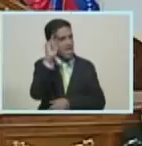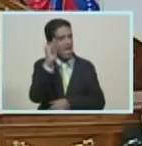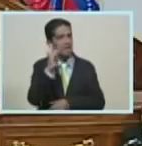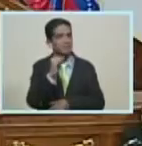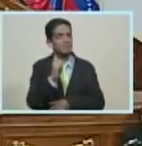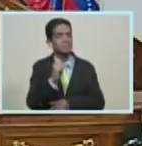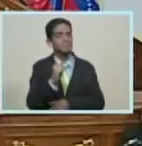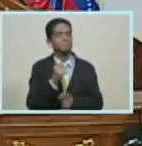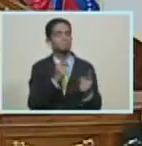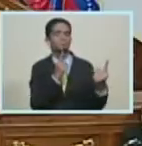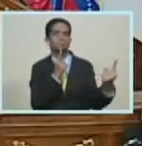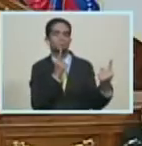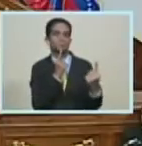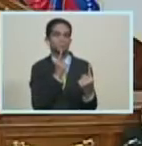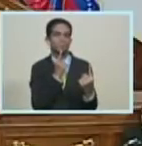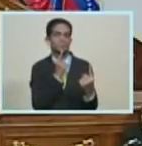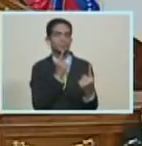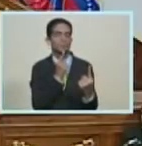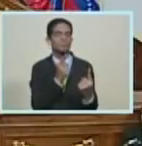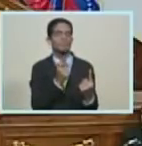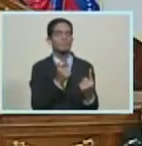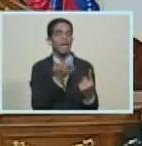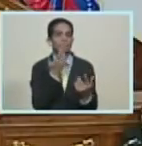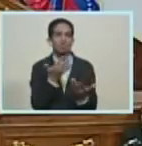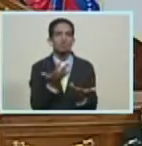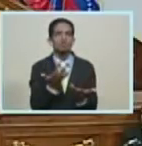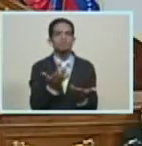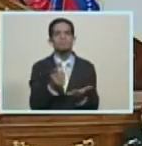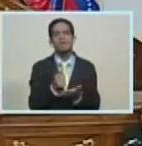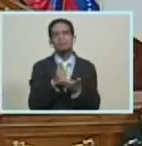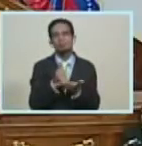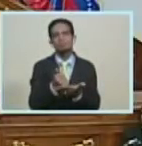cada vez que se le presentaba un plan, así fuera para construir